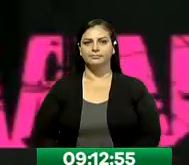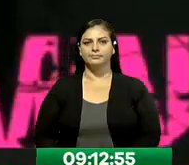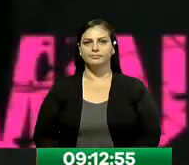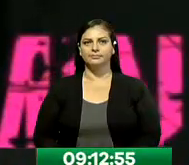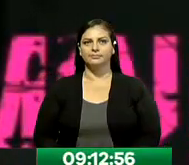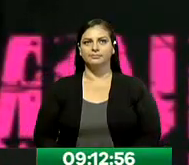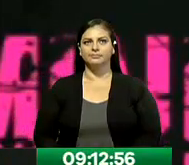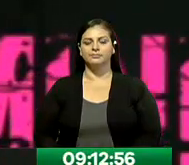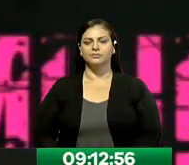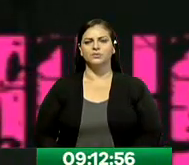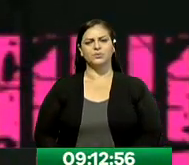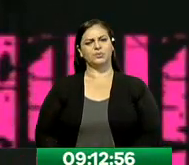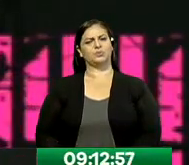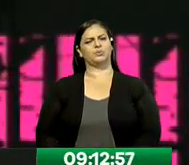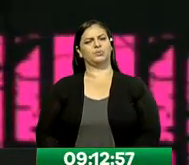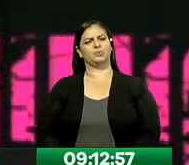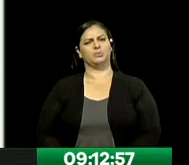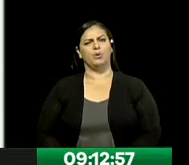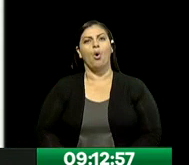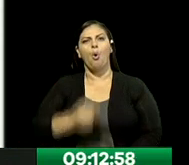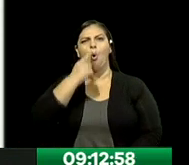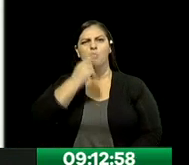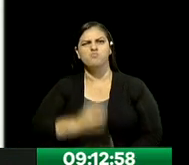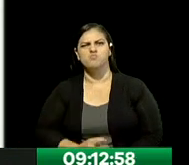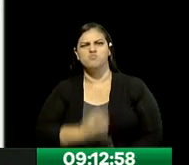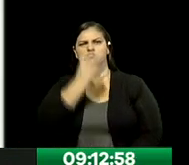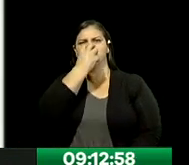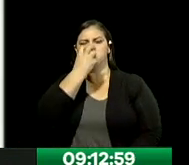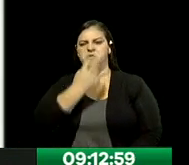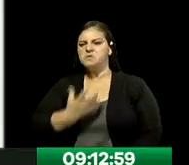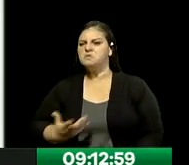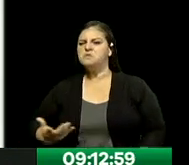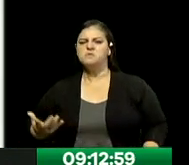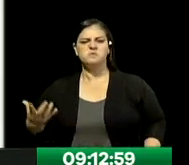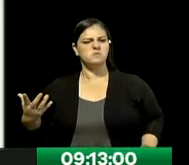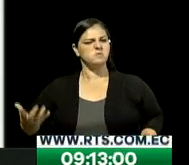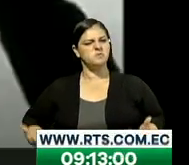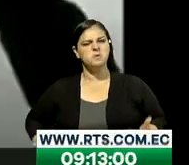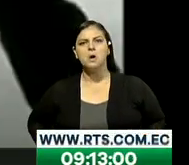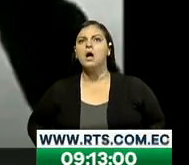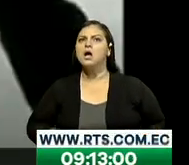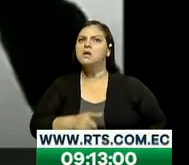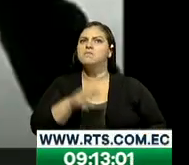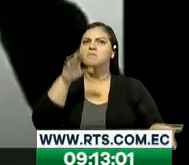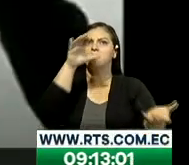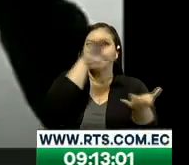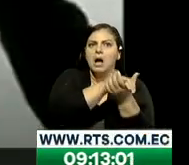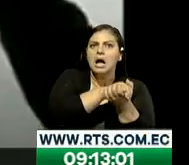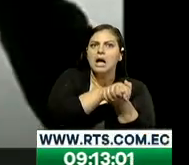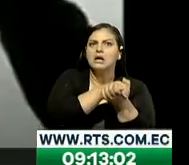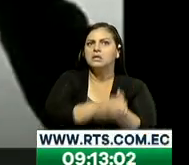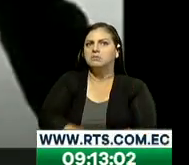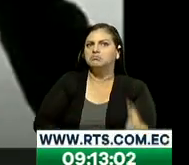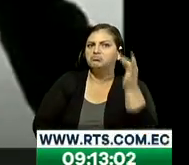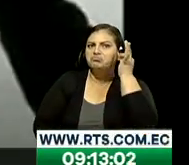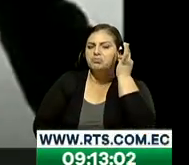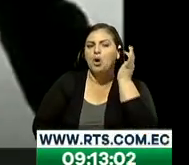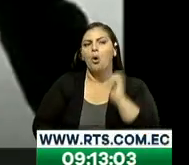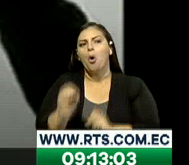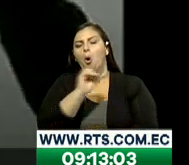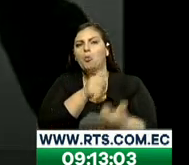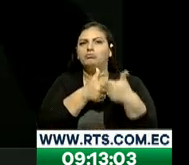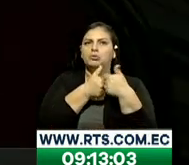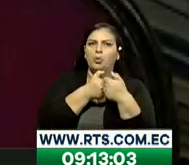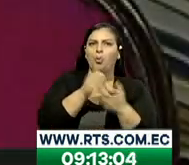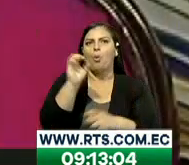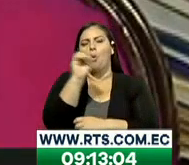La señal más evidente de un femicida es el control total que el hombre intenta ejercer sobre la mujer en todos los ámbitos de su